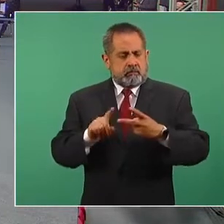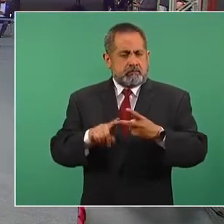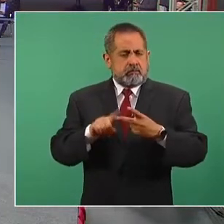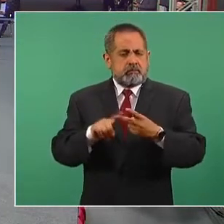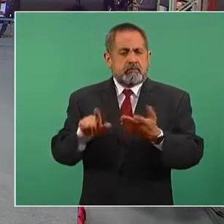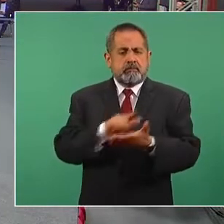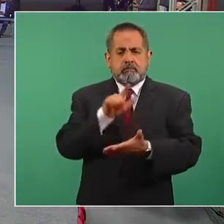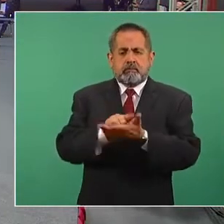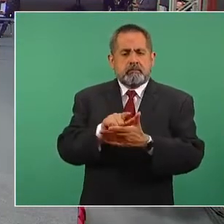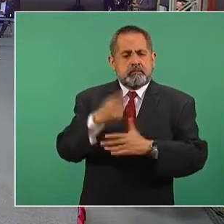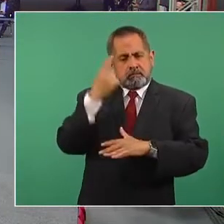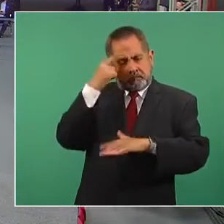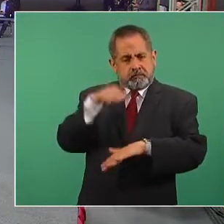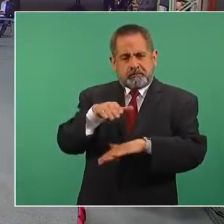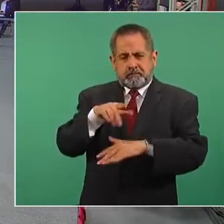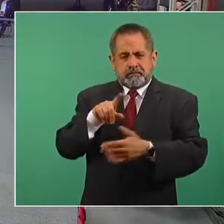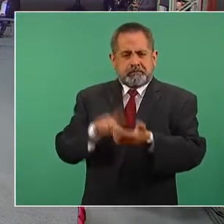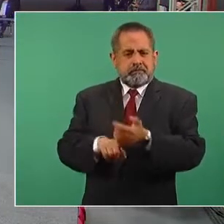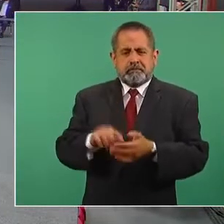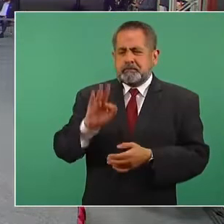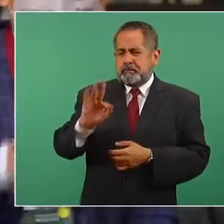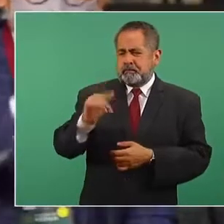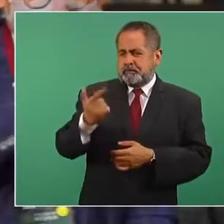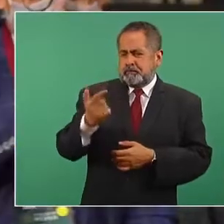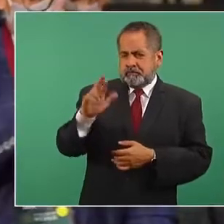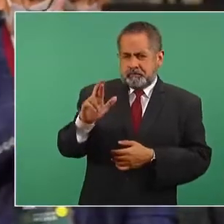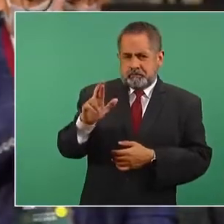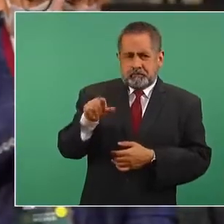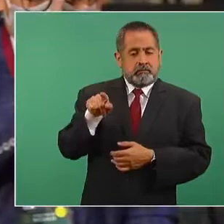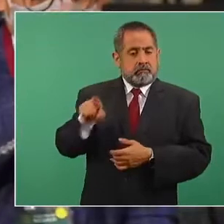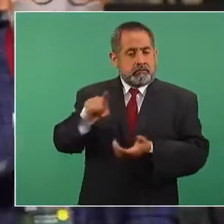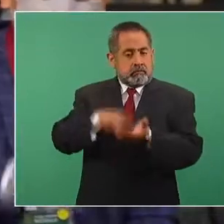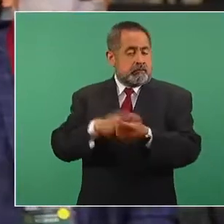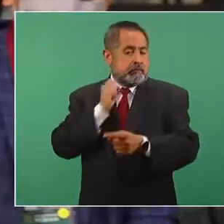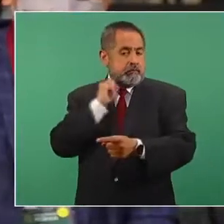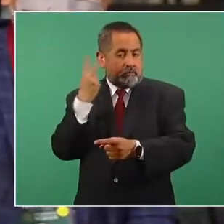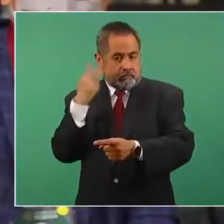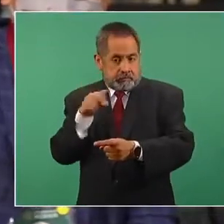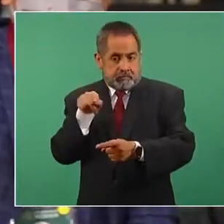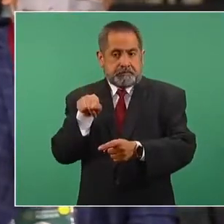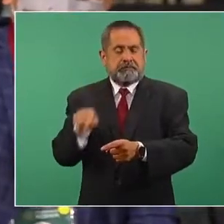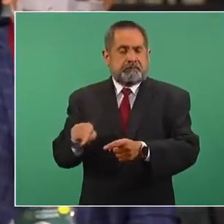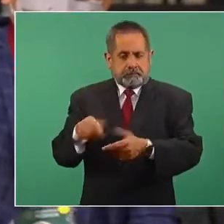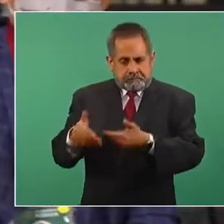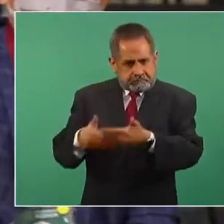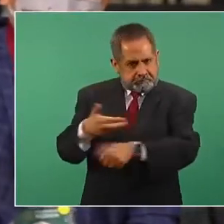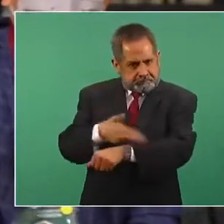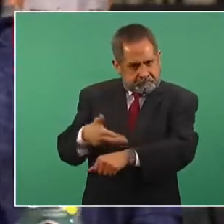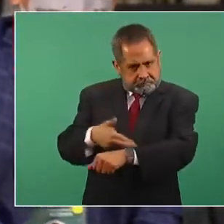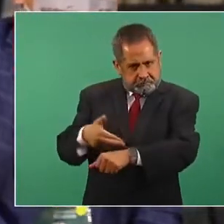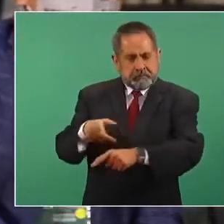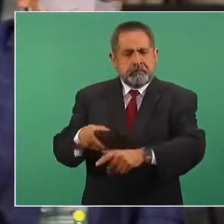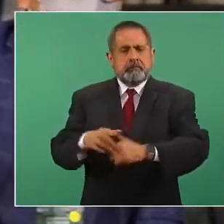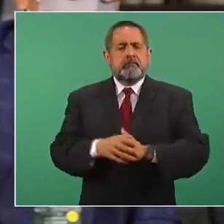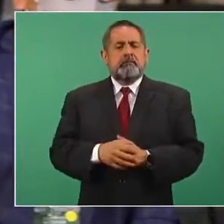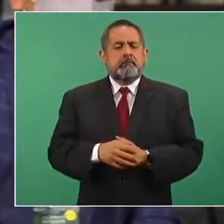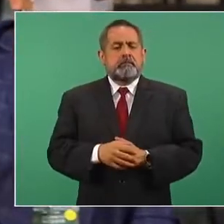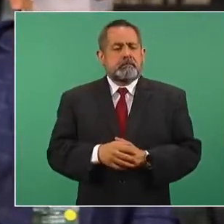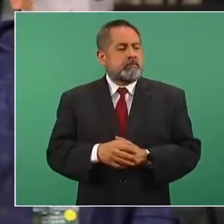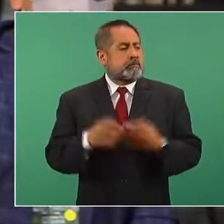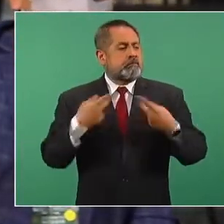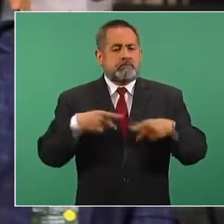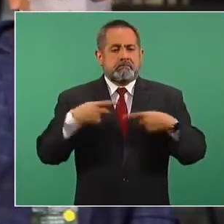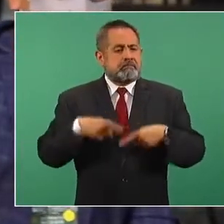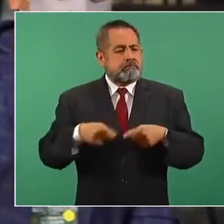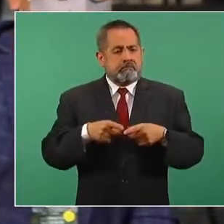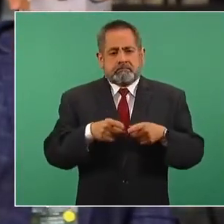ley orgánica para la Fiscalía General de la República que avanza en el Senado de la República, más que colectivos, incluso